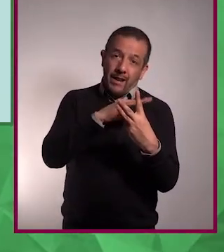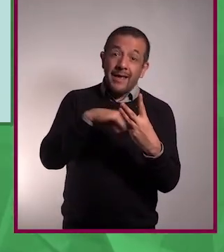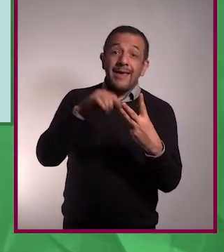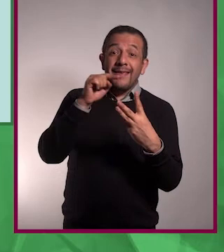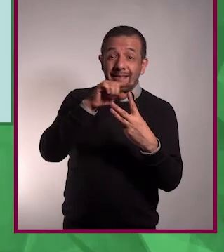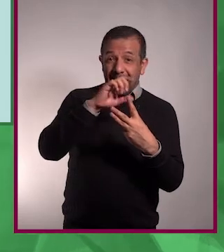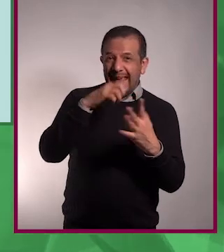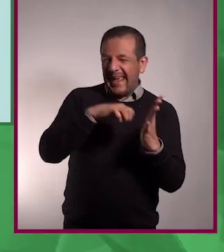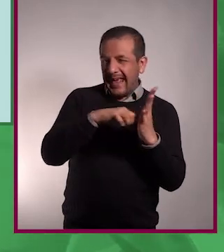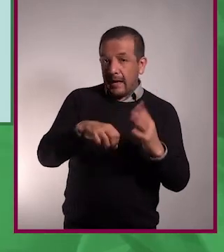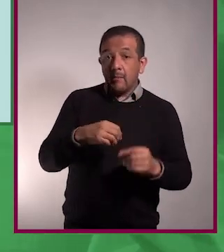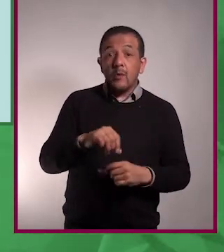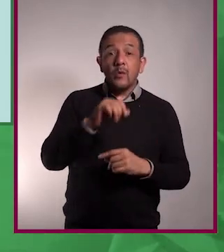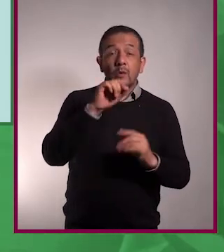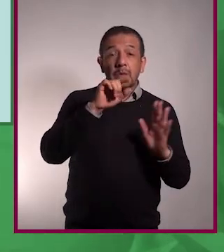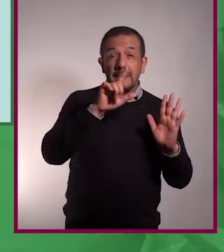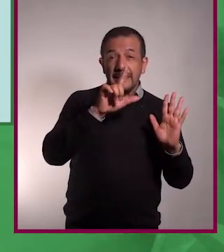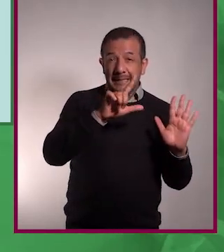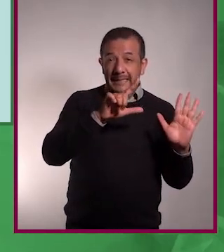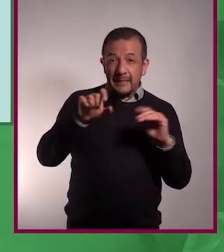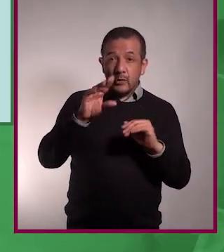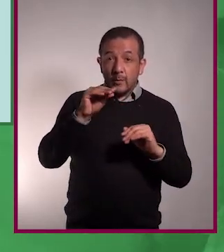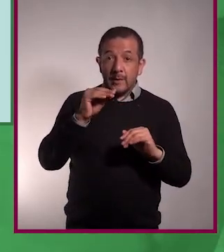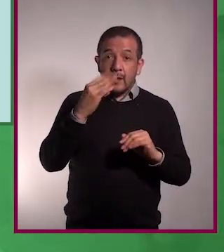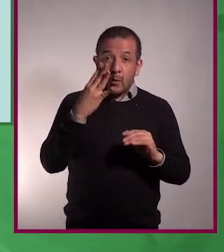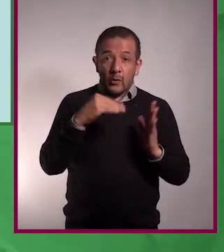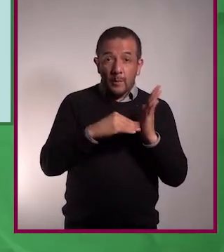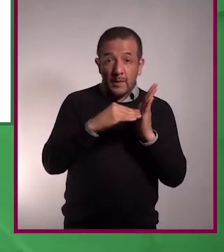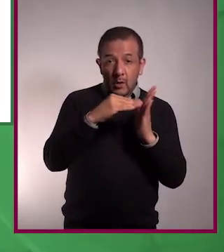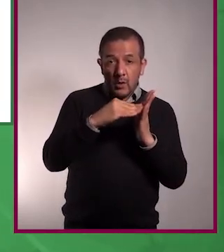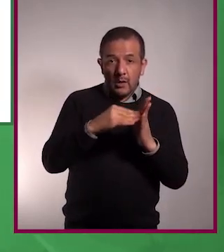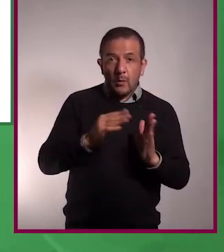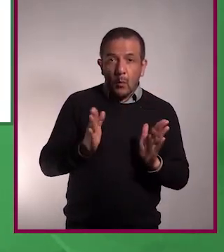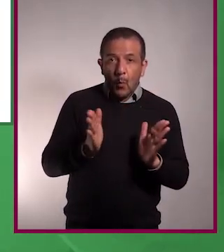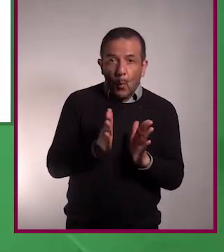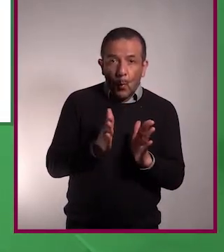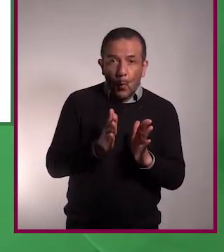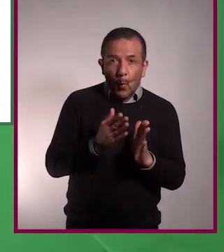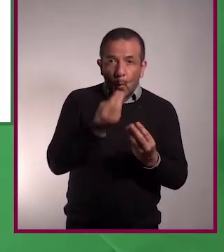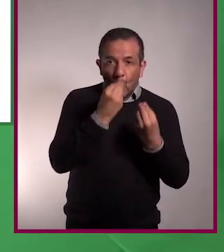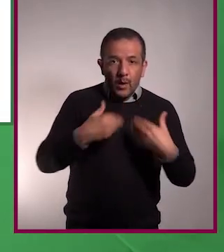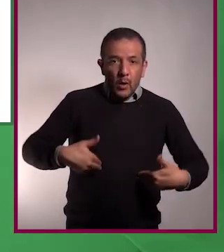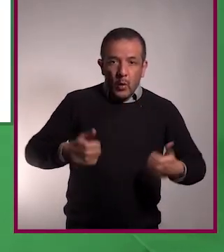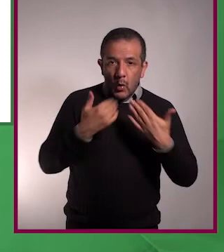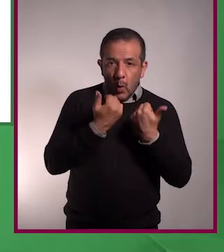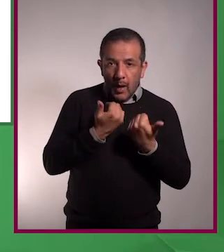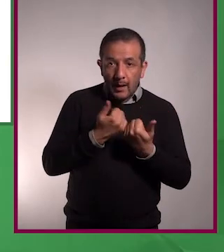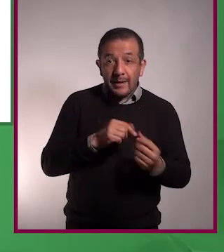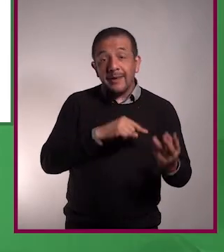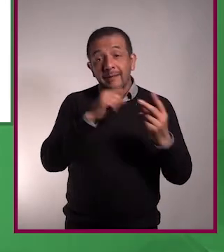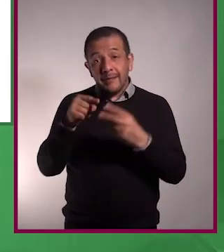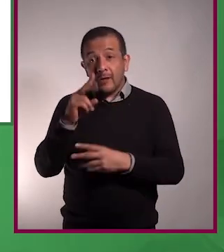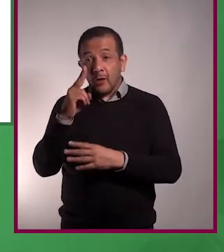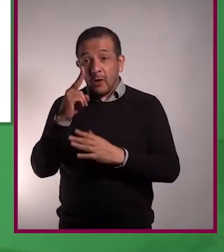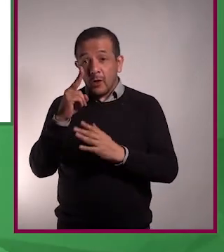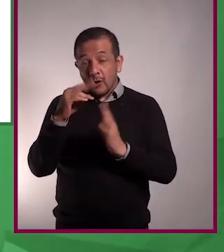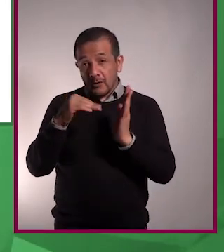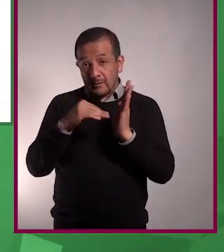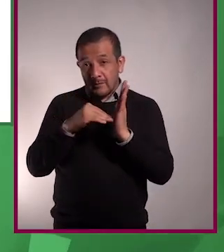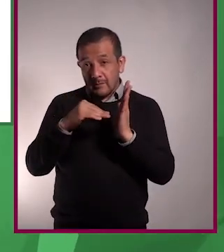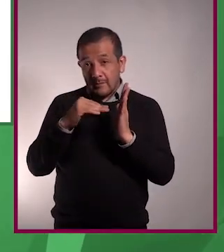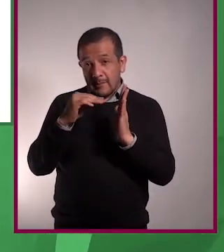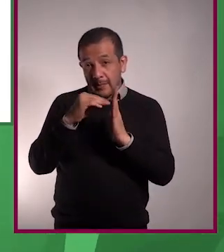efecto, 794 millones de personas pasan hambre y 2.000 millones de personas no tienen un acceso suficiente a las